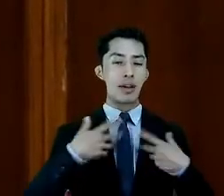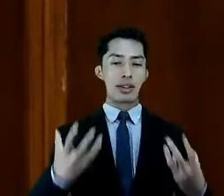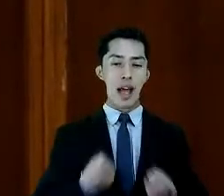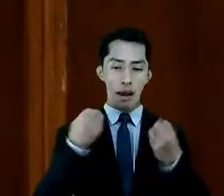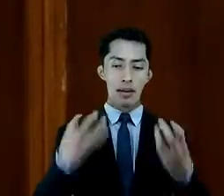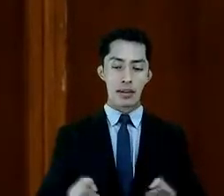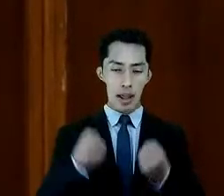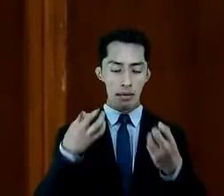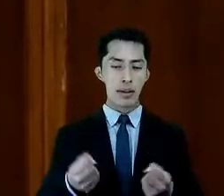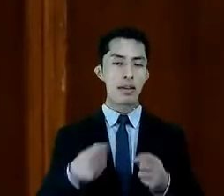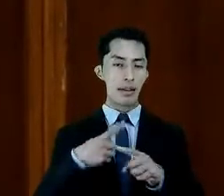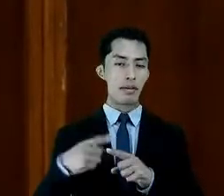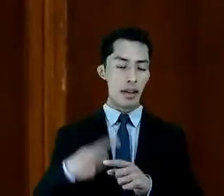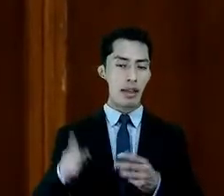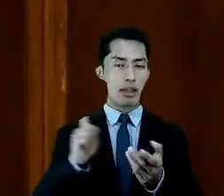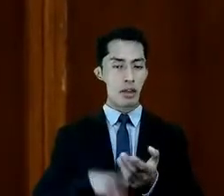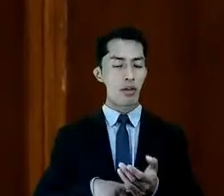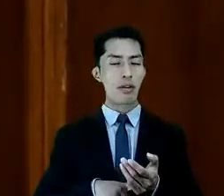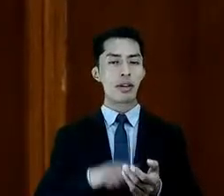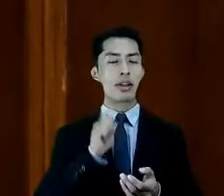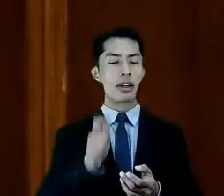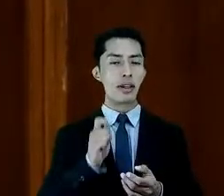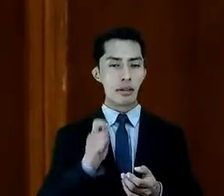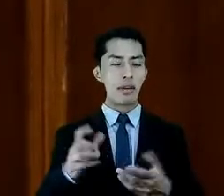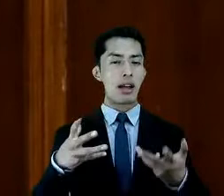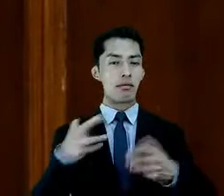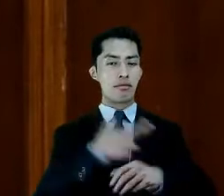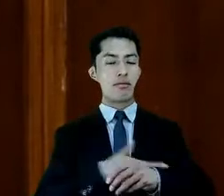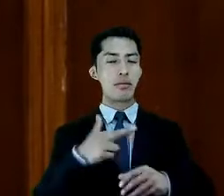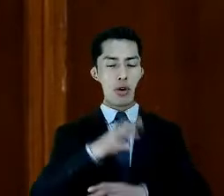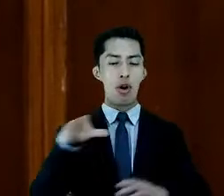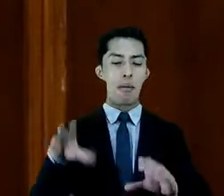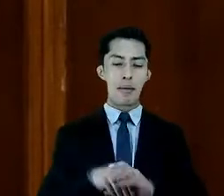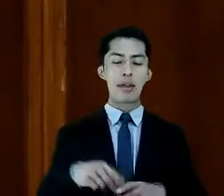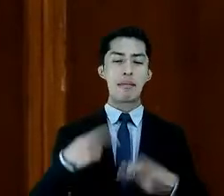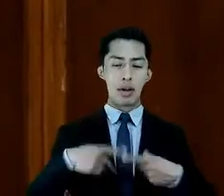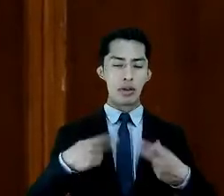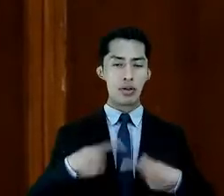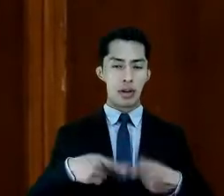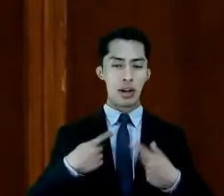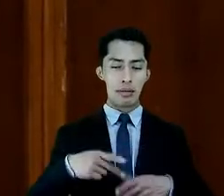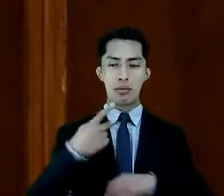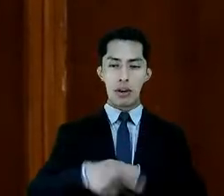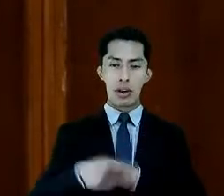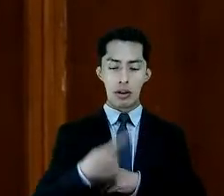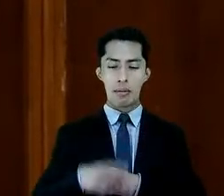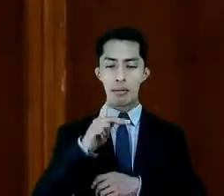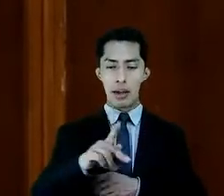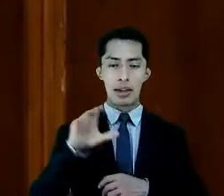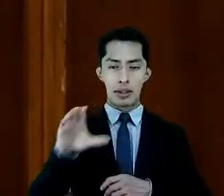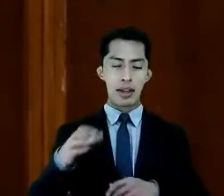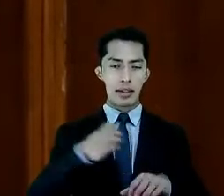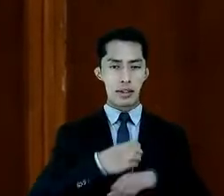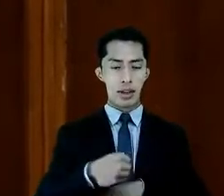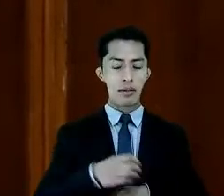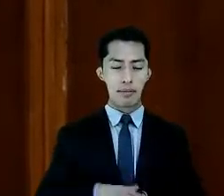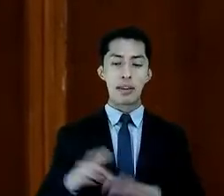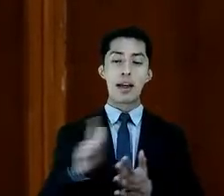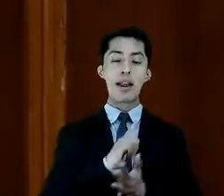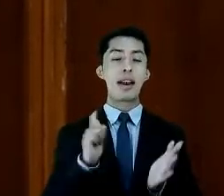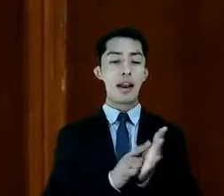y salvamentos en el marco de la gestión integral del riesgo y la protección civil estatal. En esta